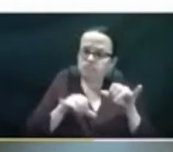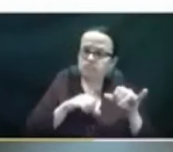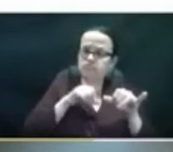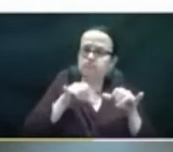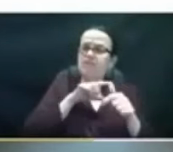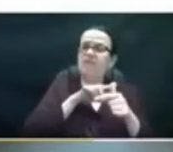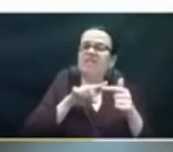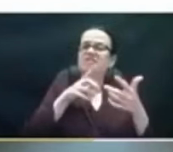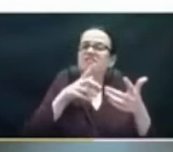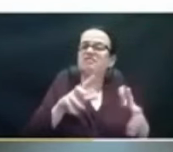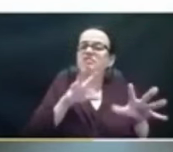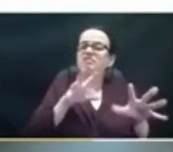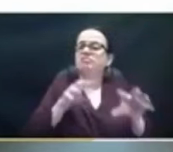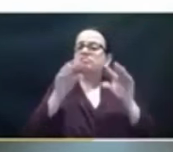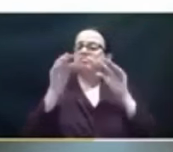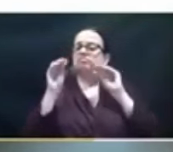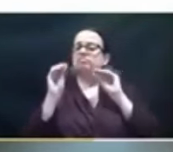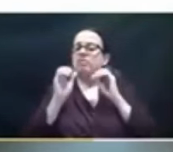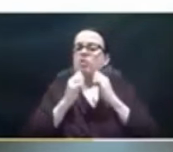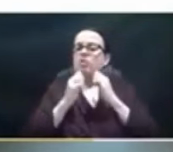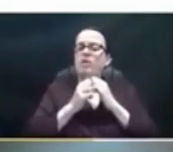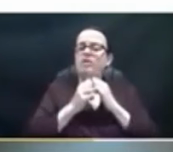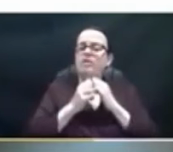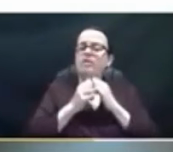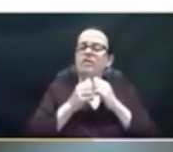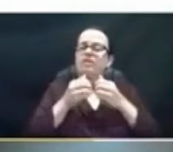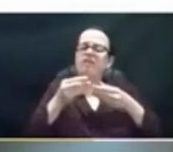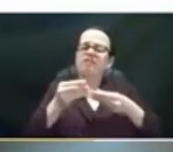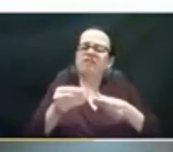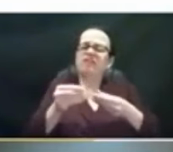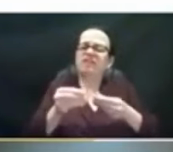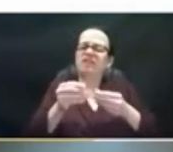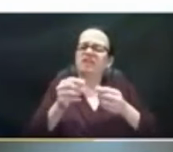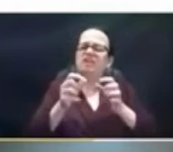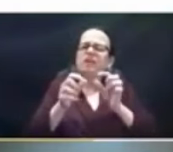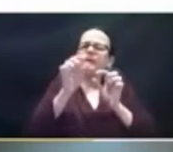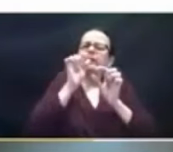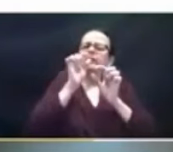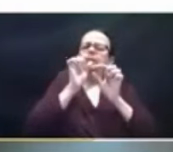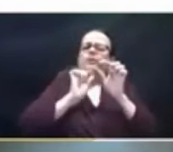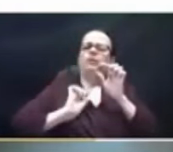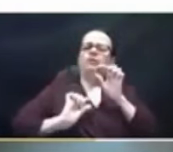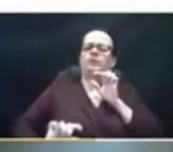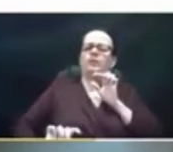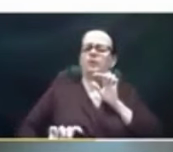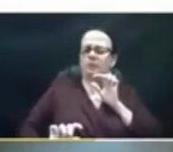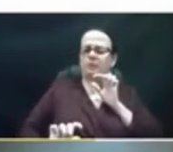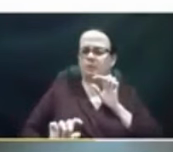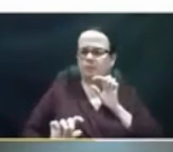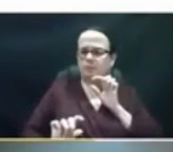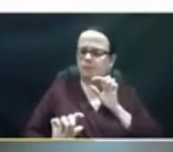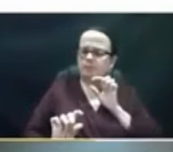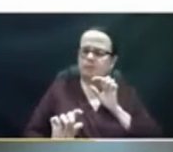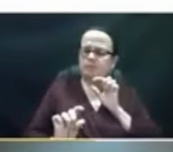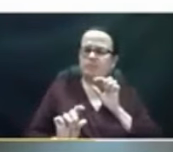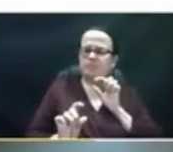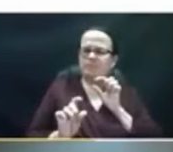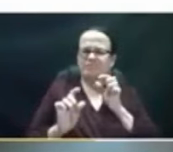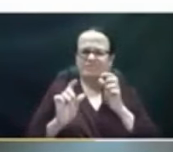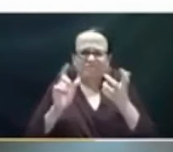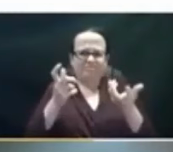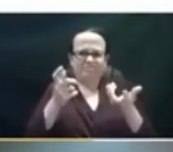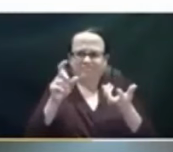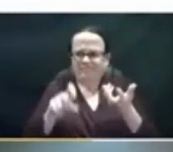Había salido ya del hospital y salí con un tubo de alimentación. Y en ese